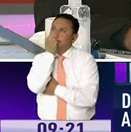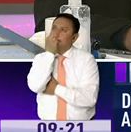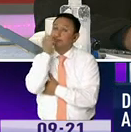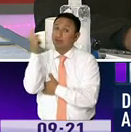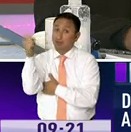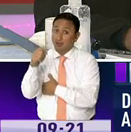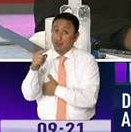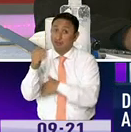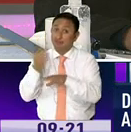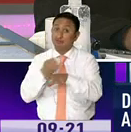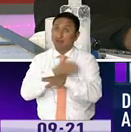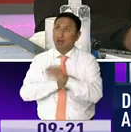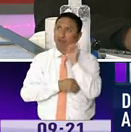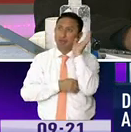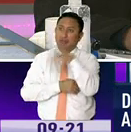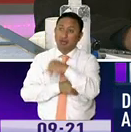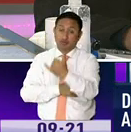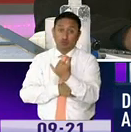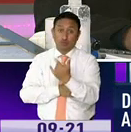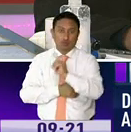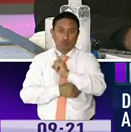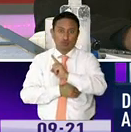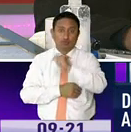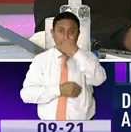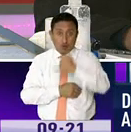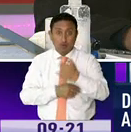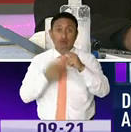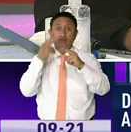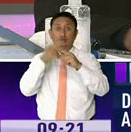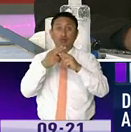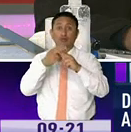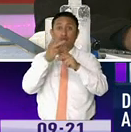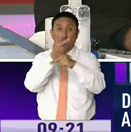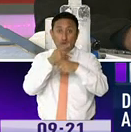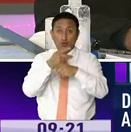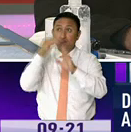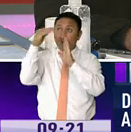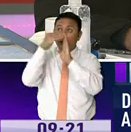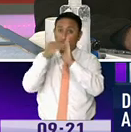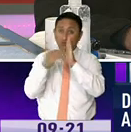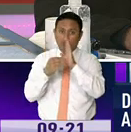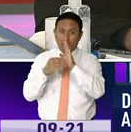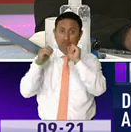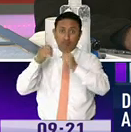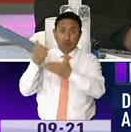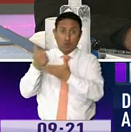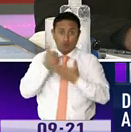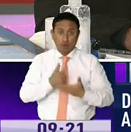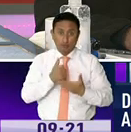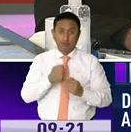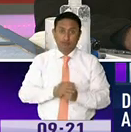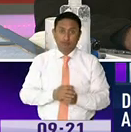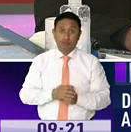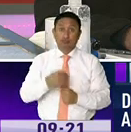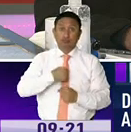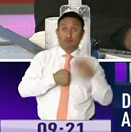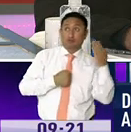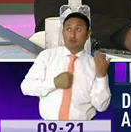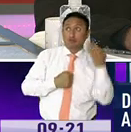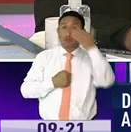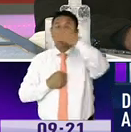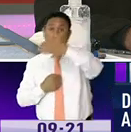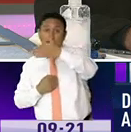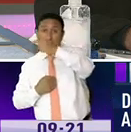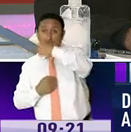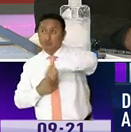estaba omitiendo. Y hoy por hoy ya la lista de precios están en los mercados, que ha ayudado mucho y ha facilitado. Vamos nosotros también